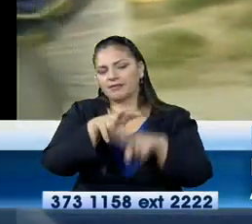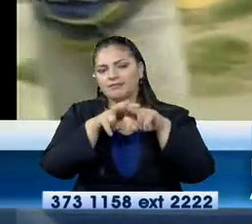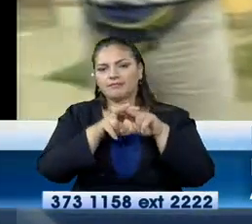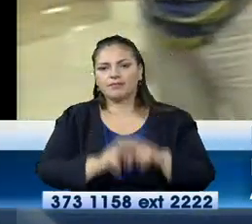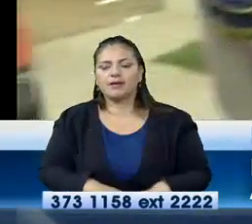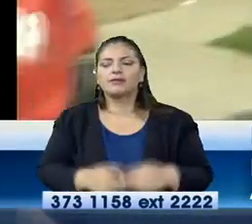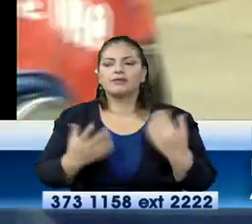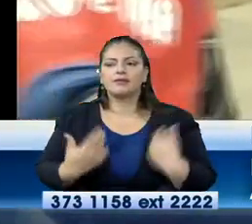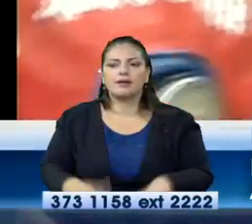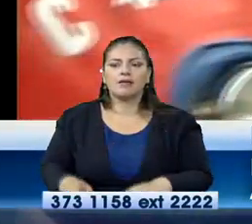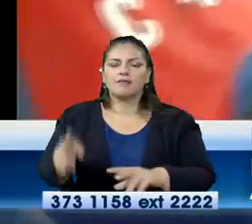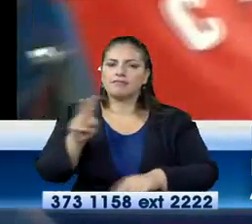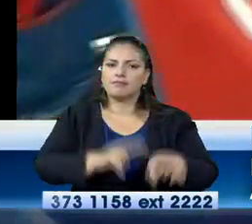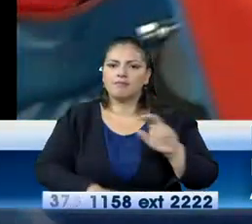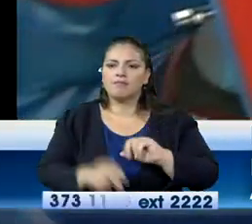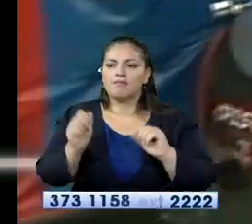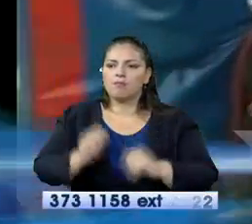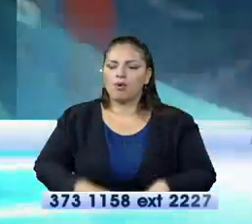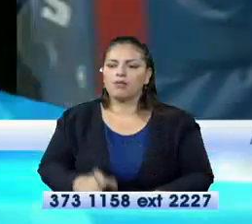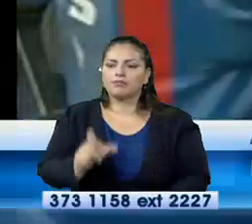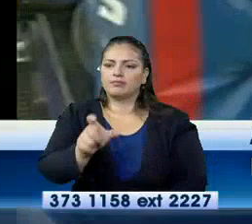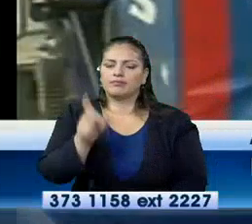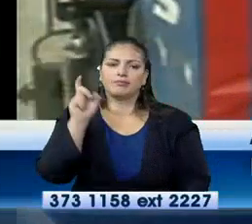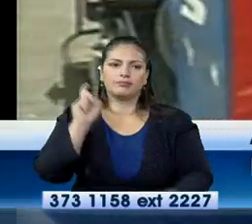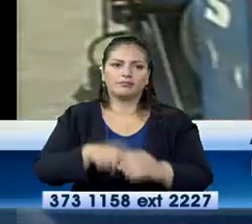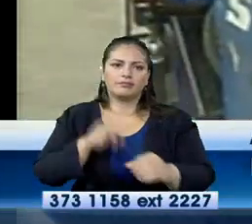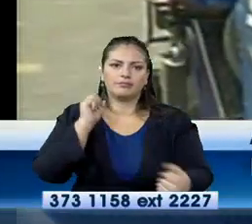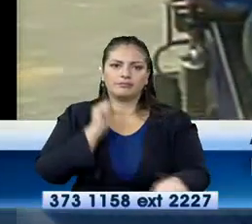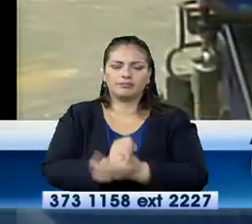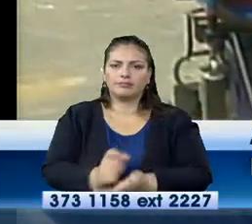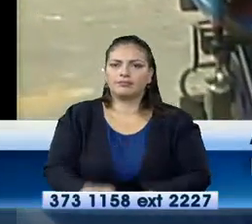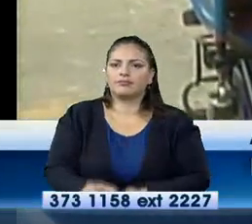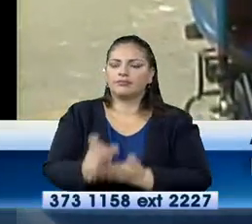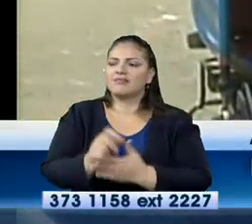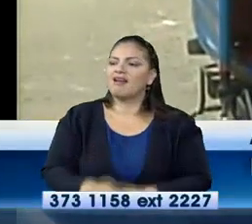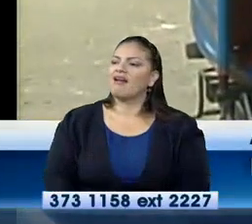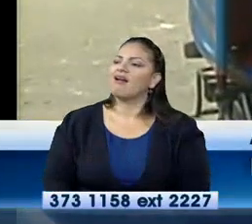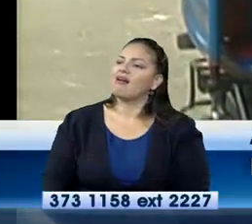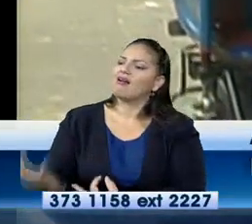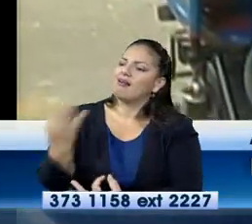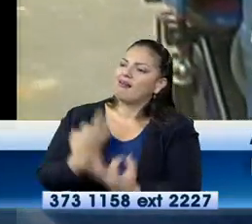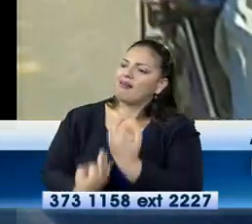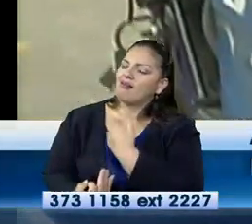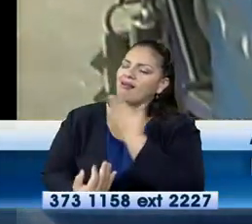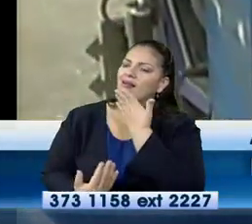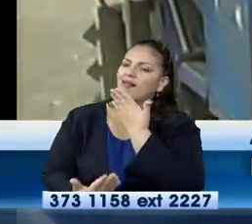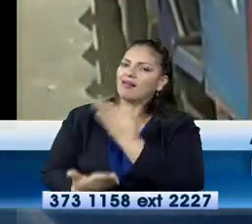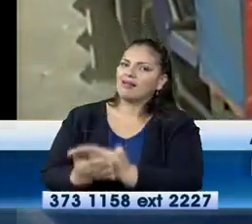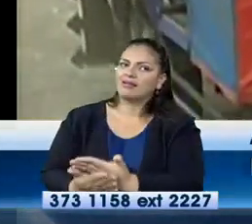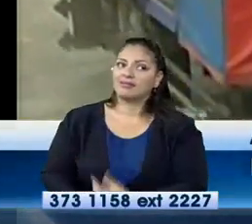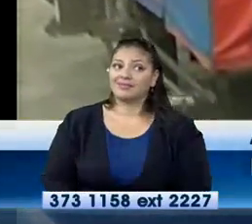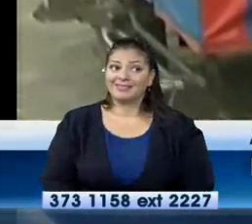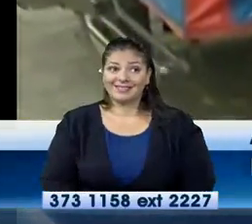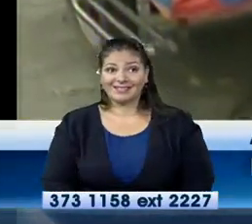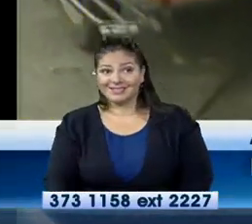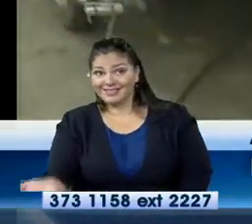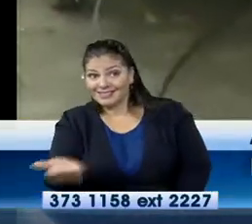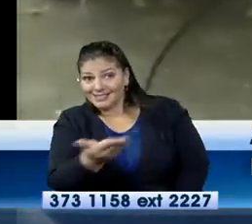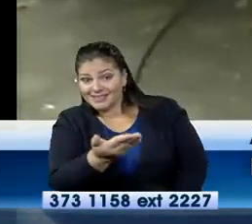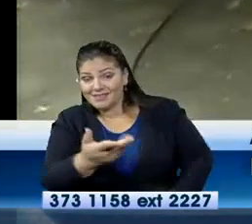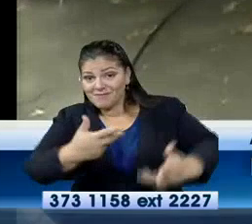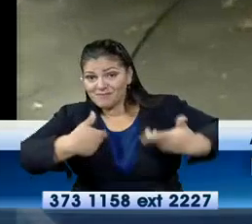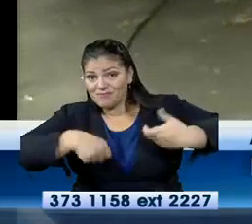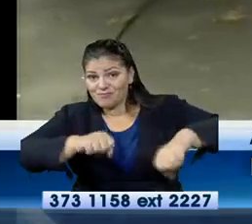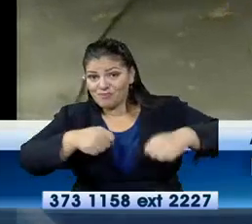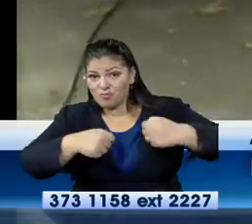o la obtención de la respectiva matrícula. Perfecto. Muchísimas gracias, ingeniero Amador. El cambiar las motos, estas motos, por las